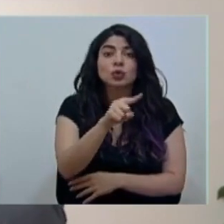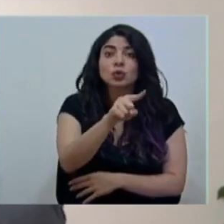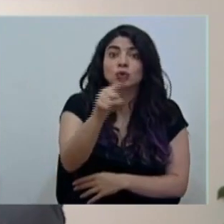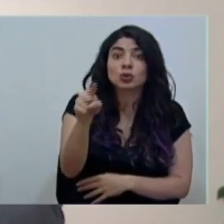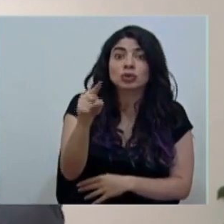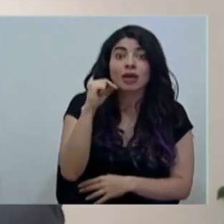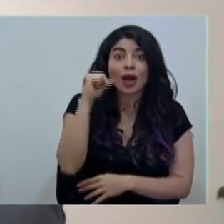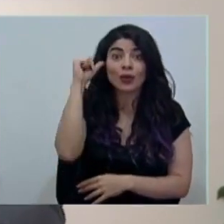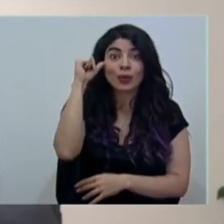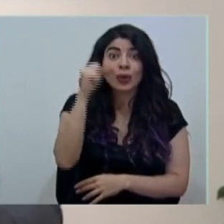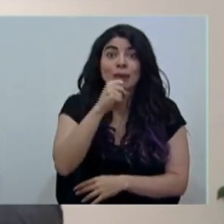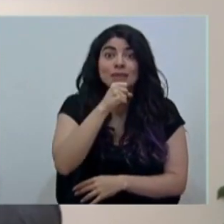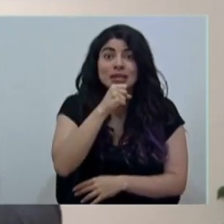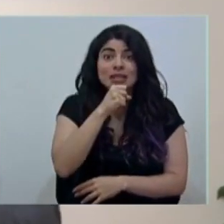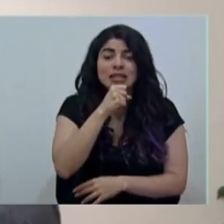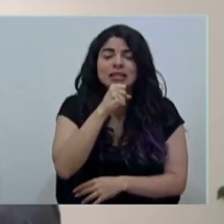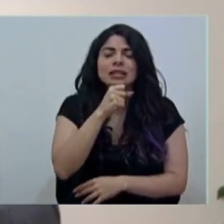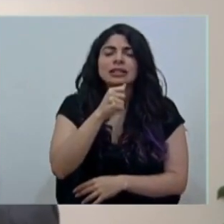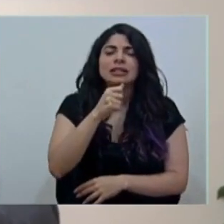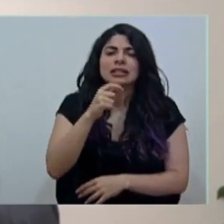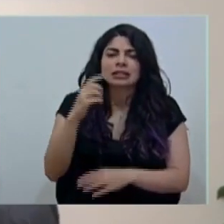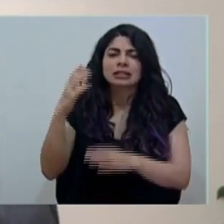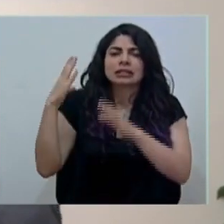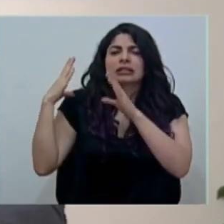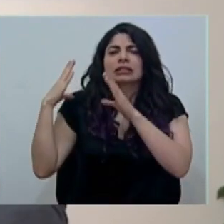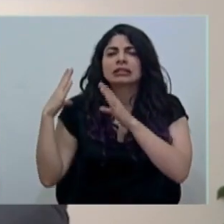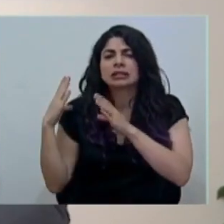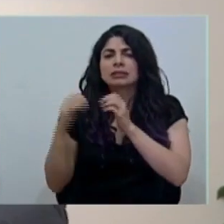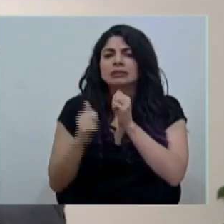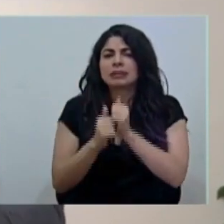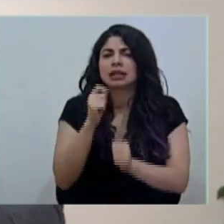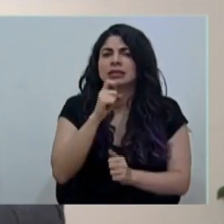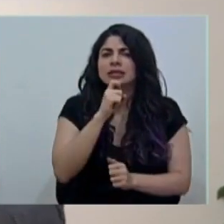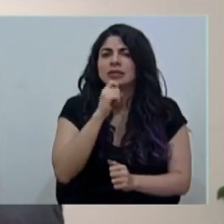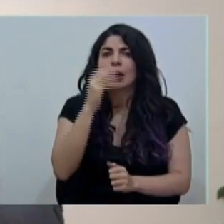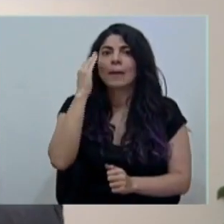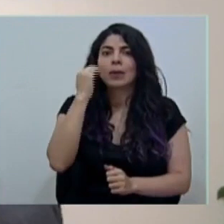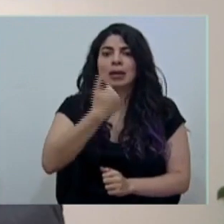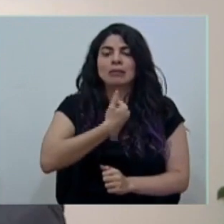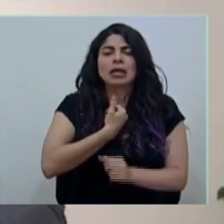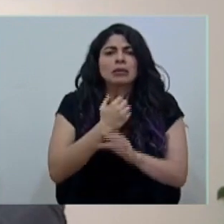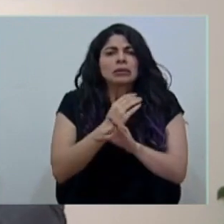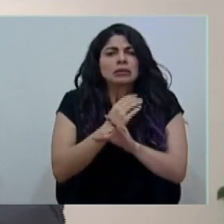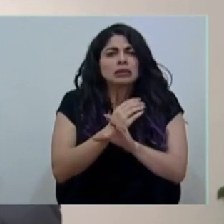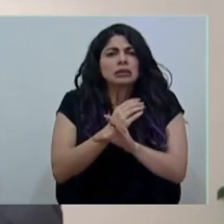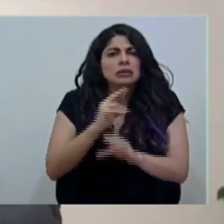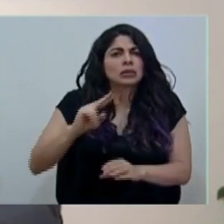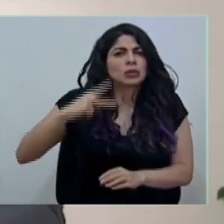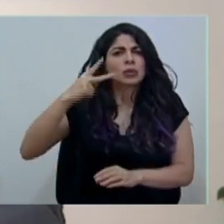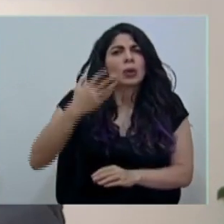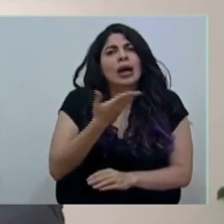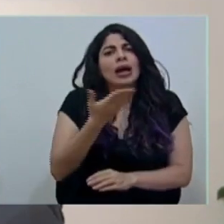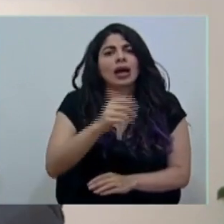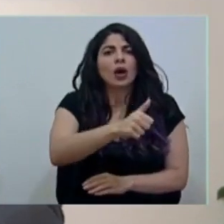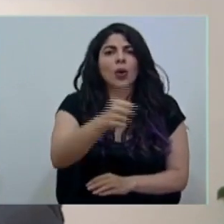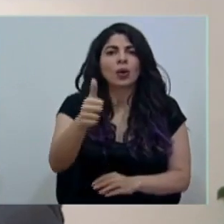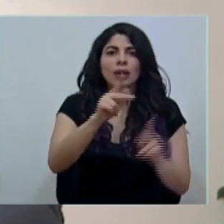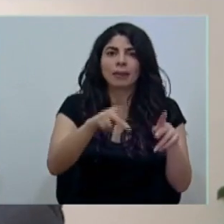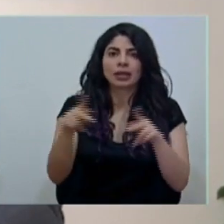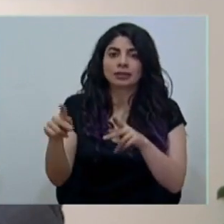nuestros adultos mayores, han tenido que llevar una de las cargas más difíciles porque tienen que cuidarse más que todas las personas